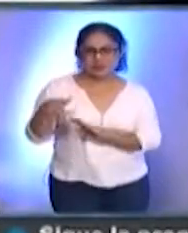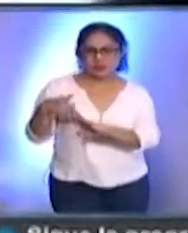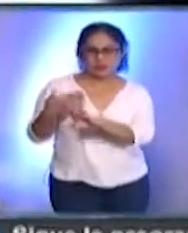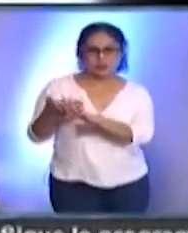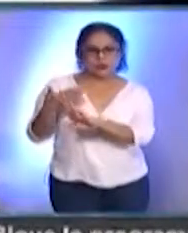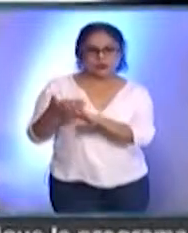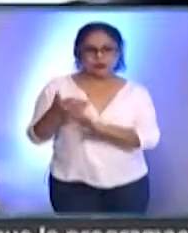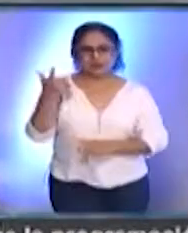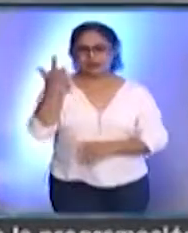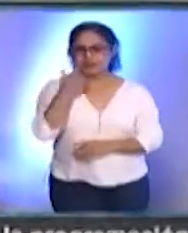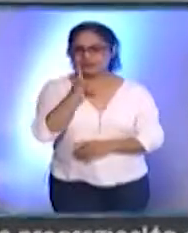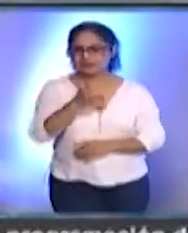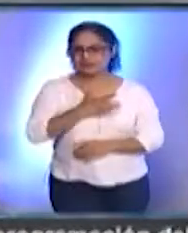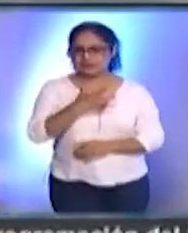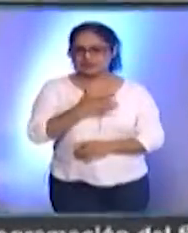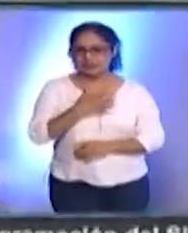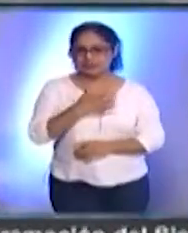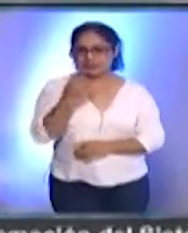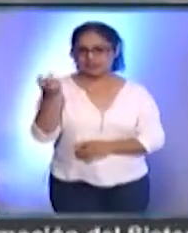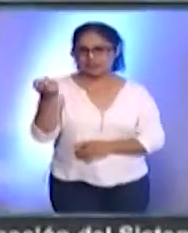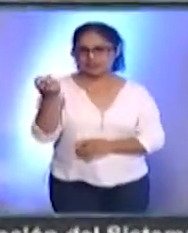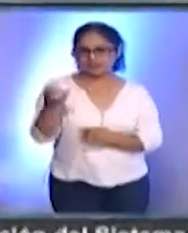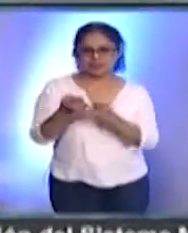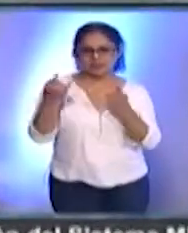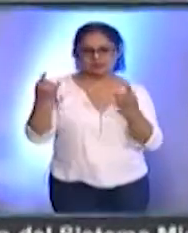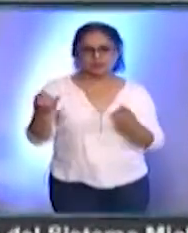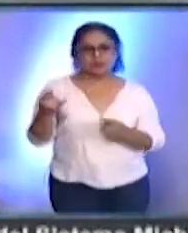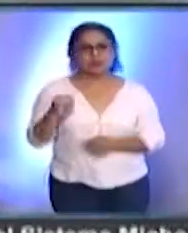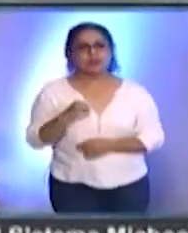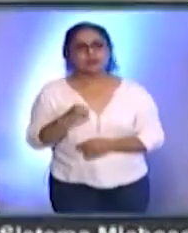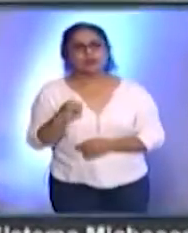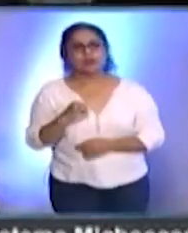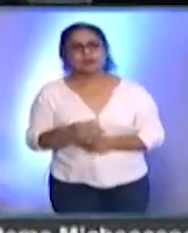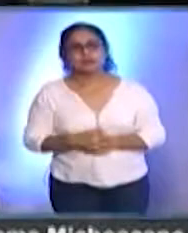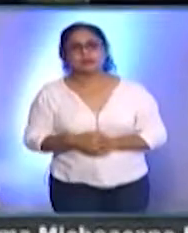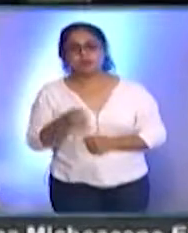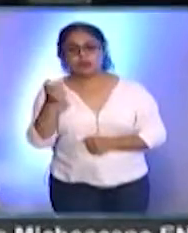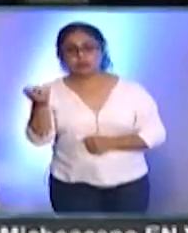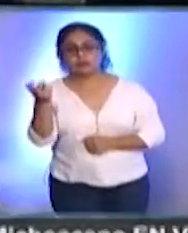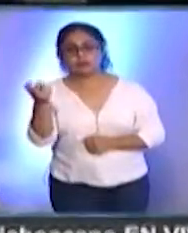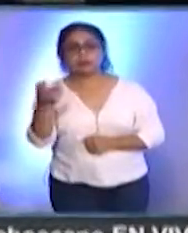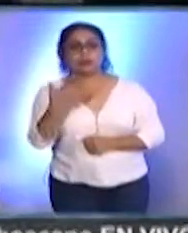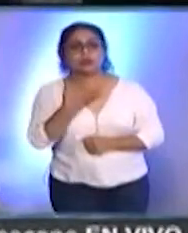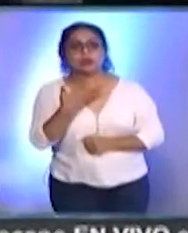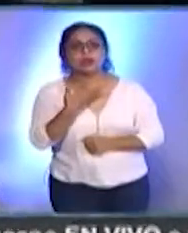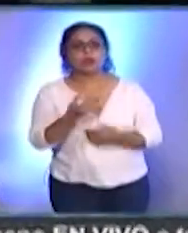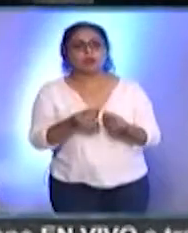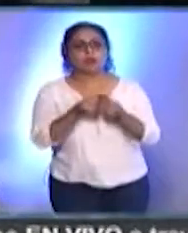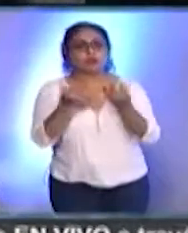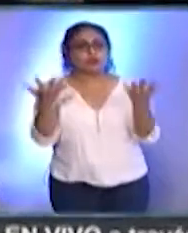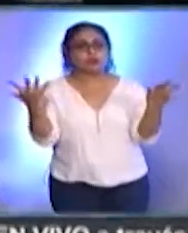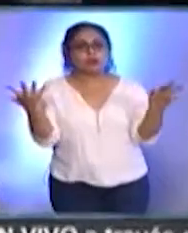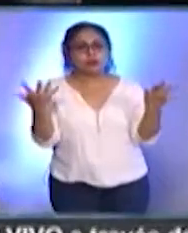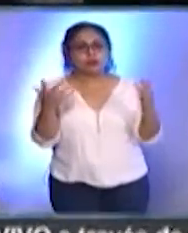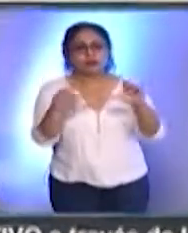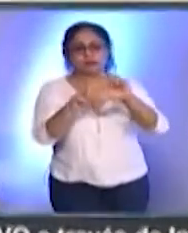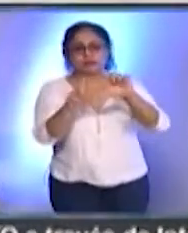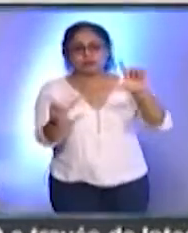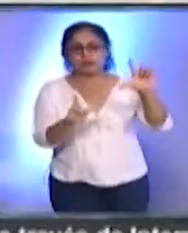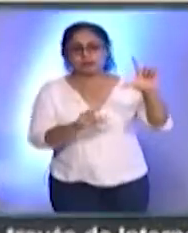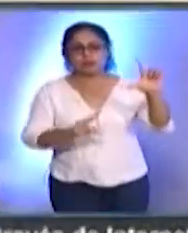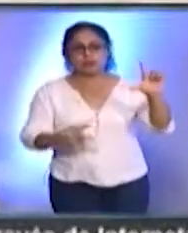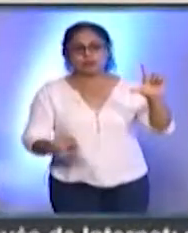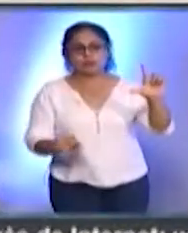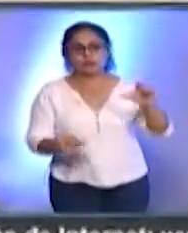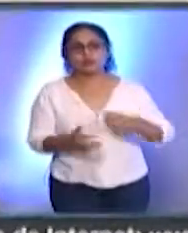contra ese pasaje de nuestra historia. Representaciones como esta existen muchas y por toda la República Mexicana, pues